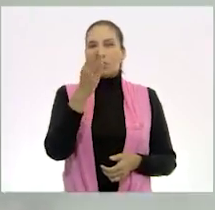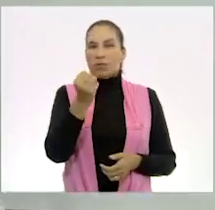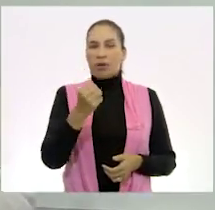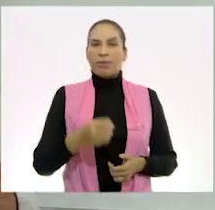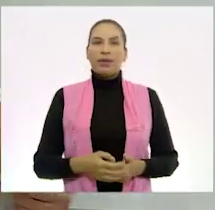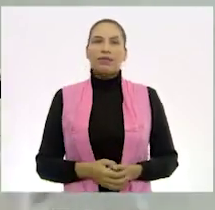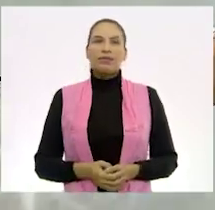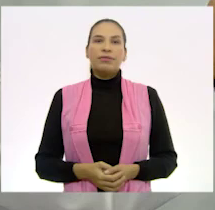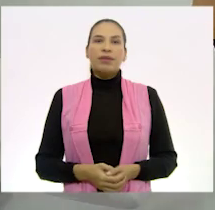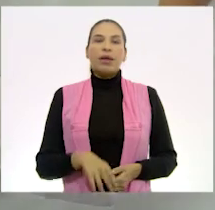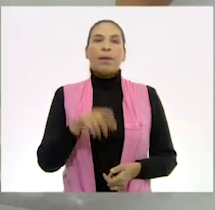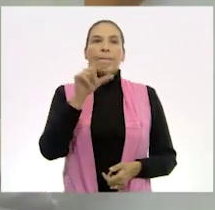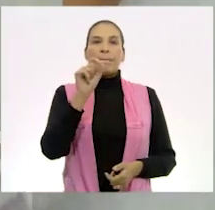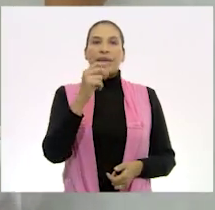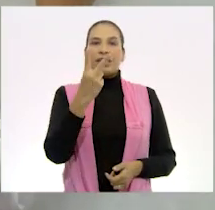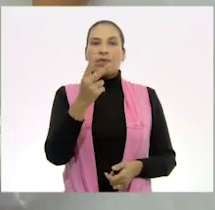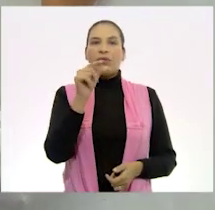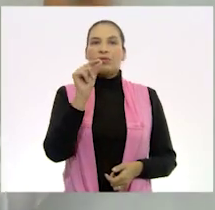22.9.